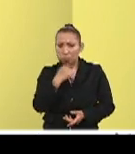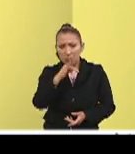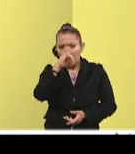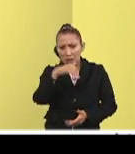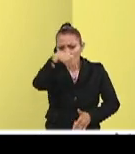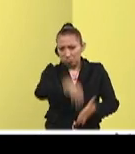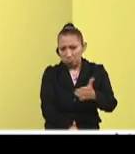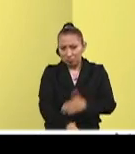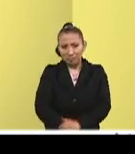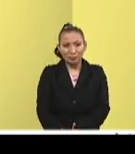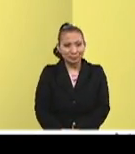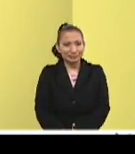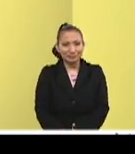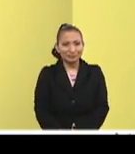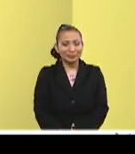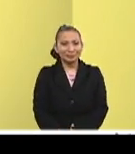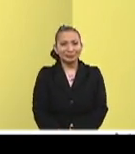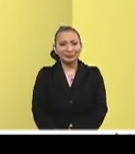vencido